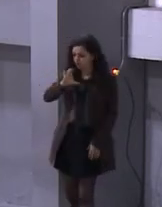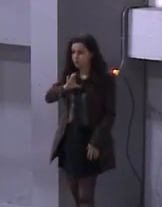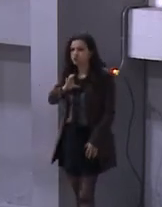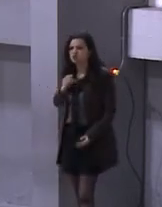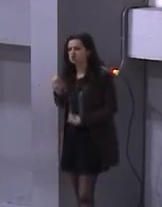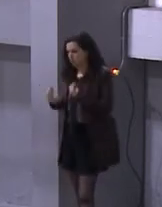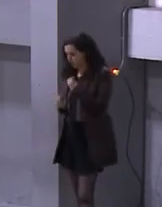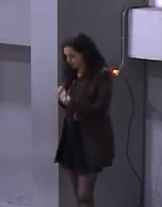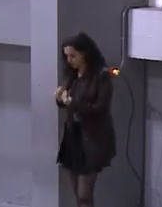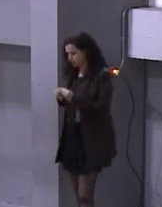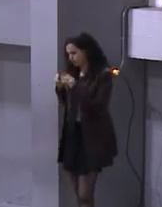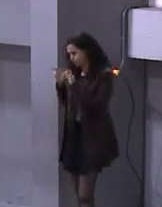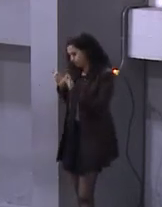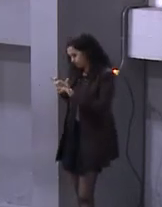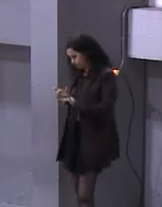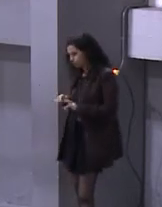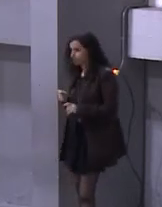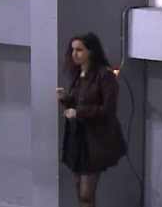con esos recursos.